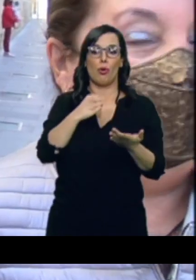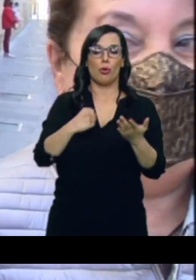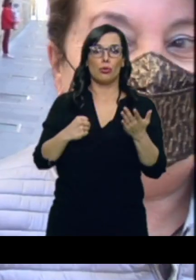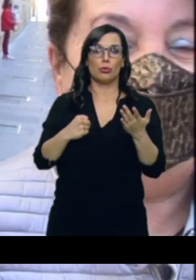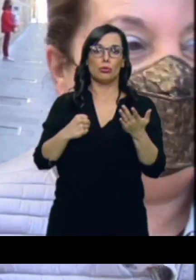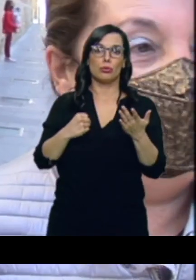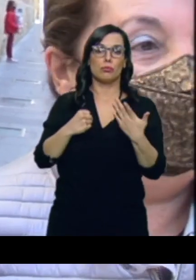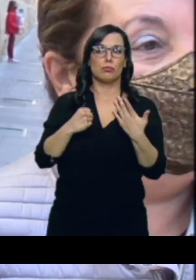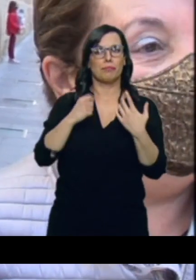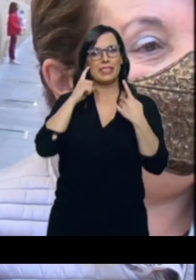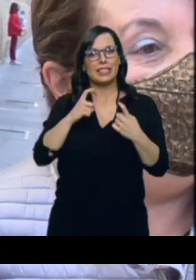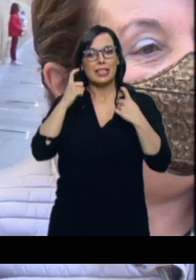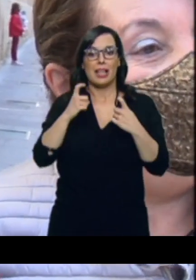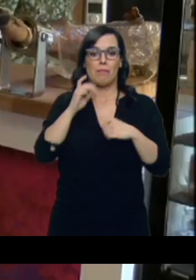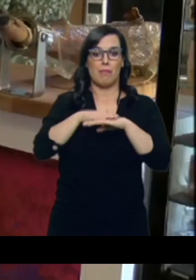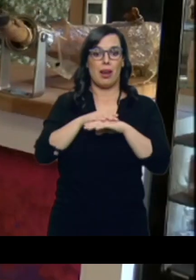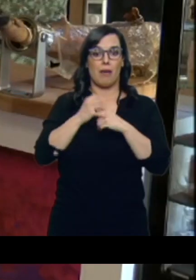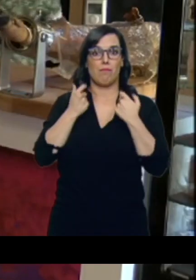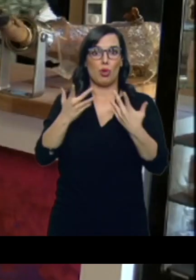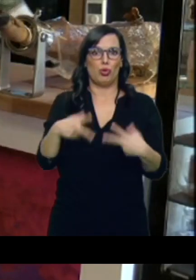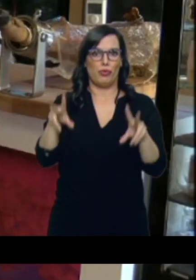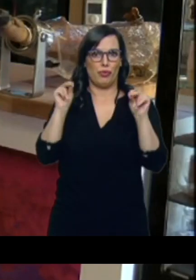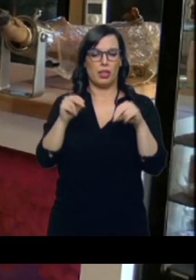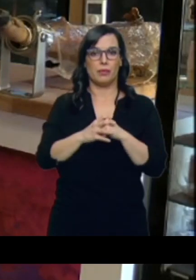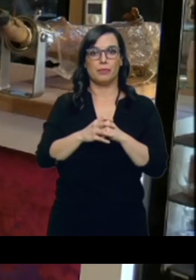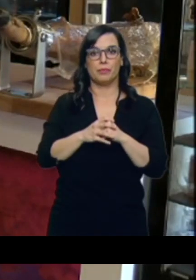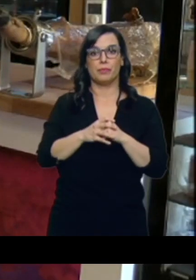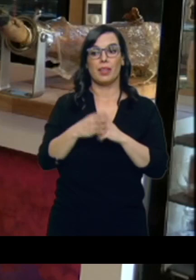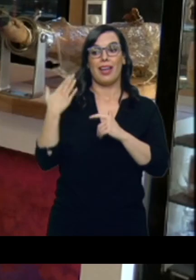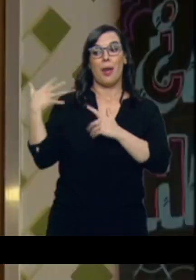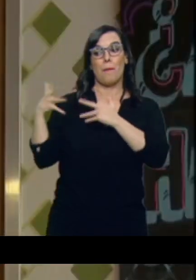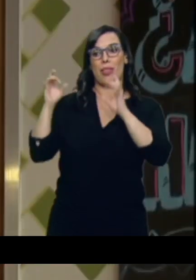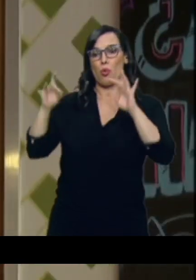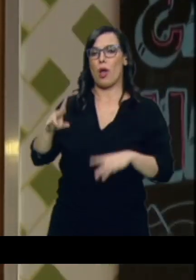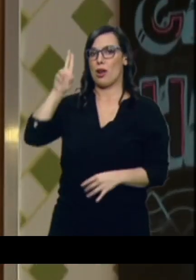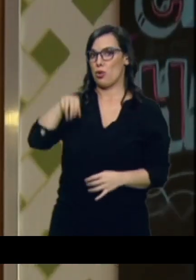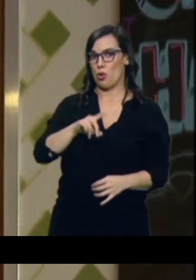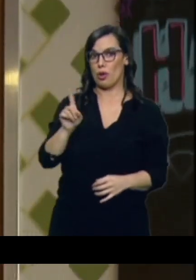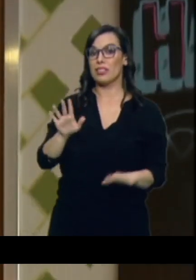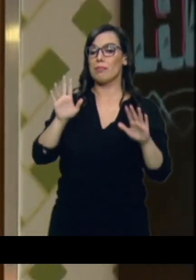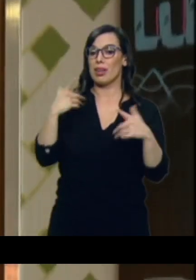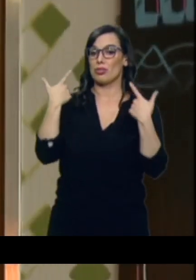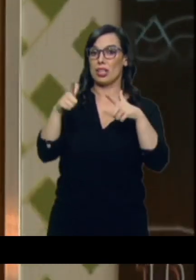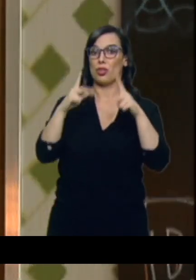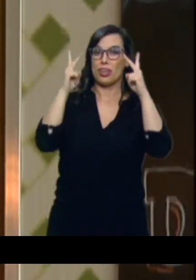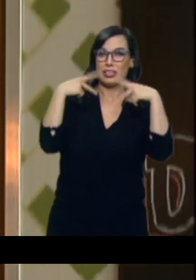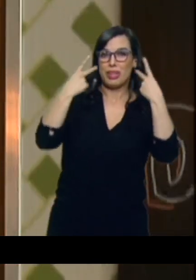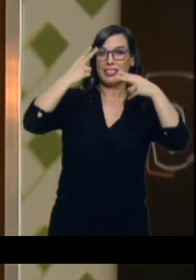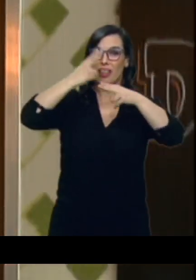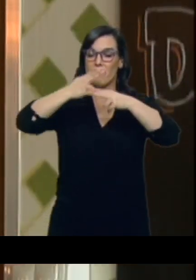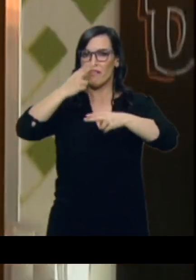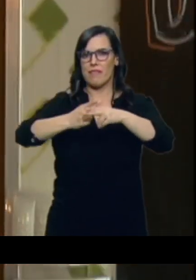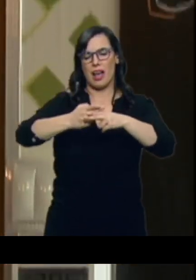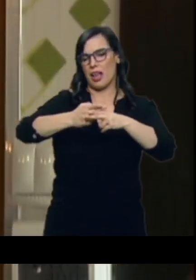para que esta pandemia se pase cuanto antes. No es el bloqueo del mes de marzo, pero para el sector de la hostelería es la puntilla con el aforo